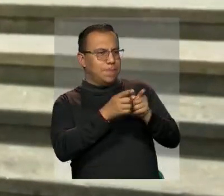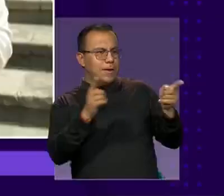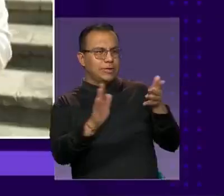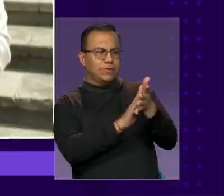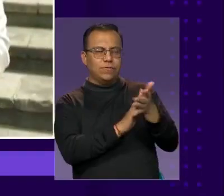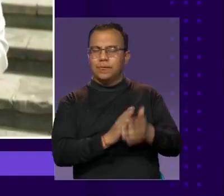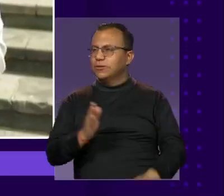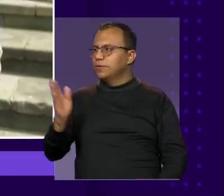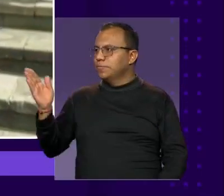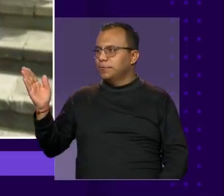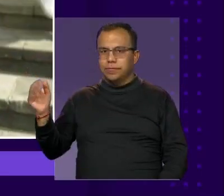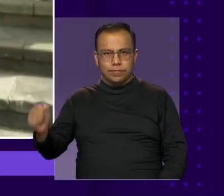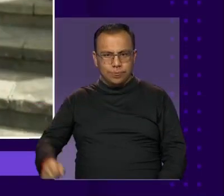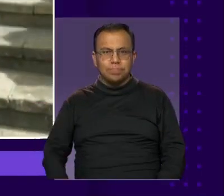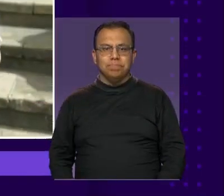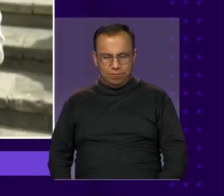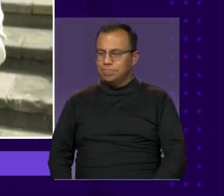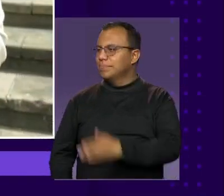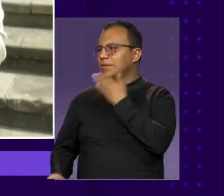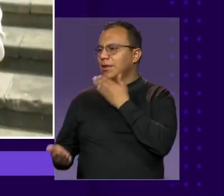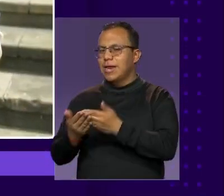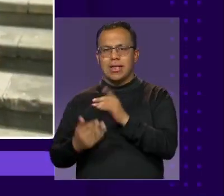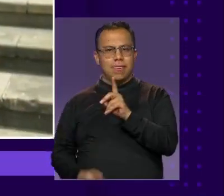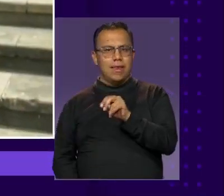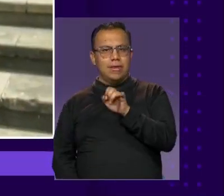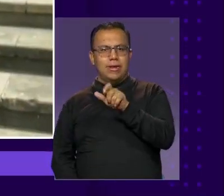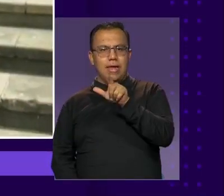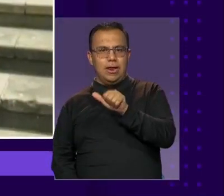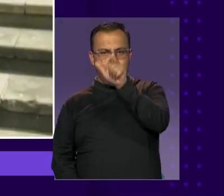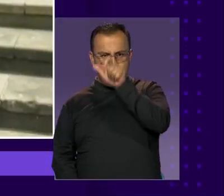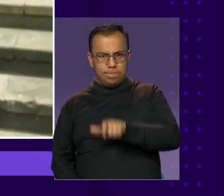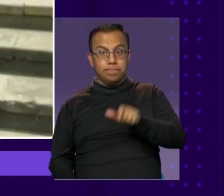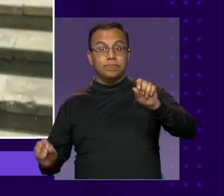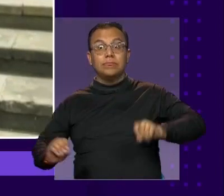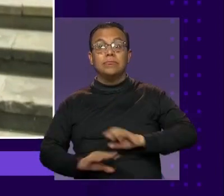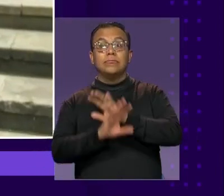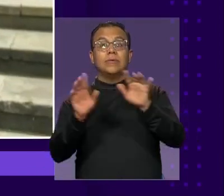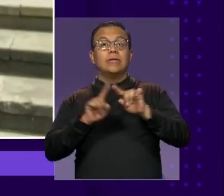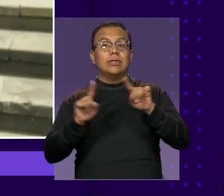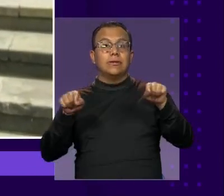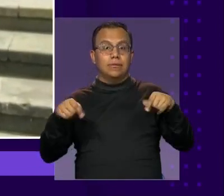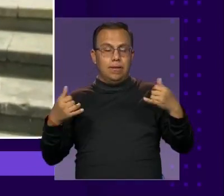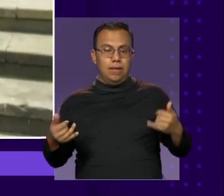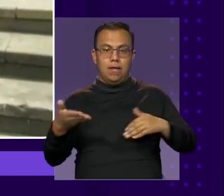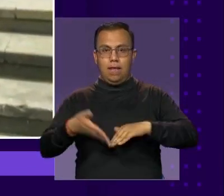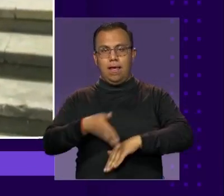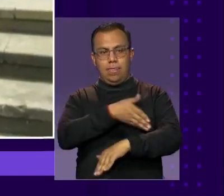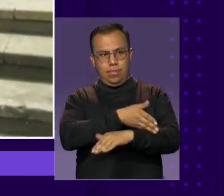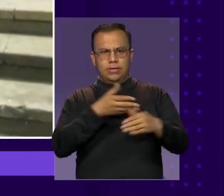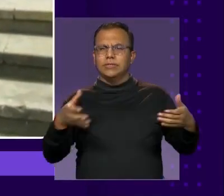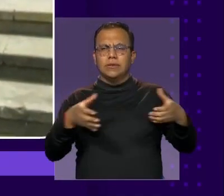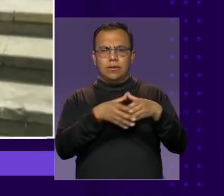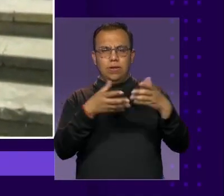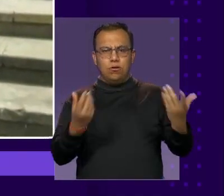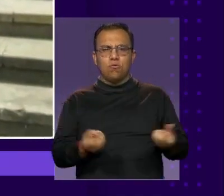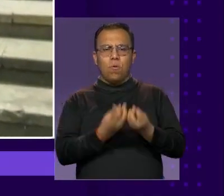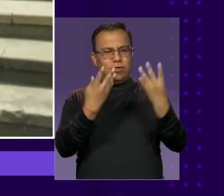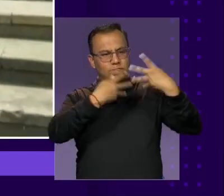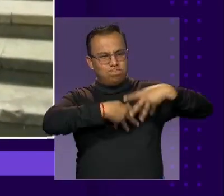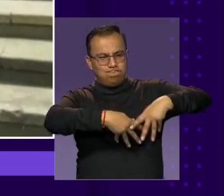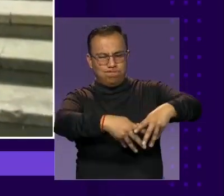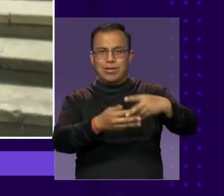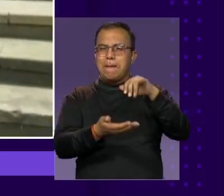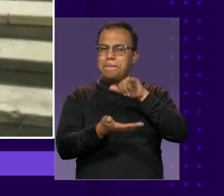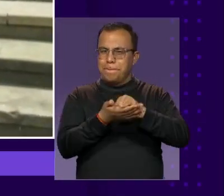información en esto. Le agradecemos mucho, Daniela. Es importante hacer esa aclaración y la diferencia, ya que en la anterior elección se habían citado manifestaciones, como